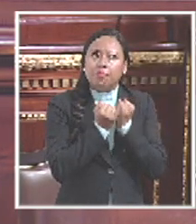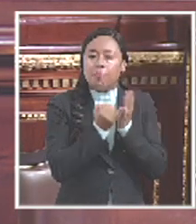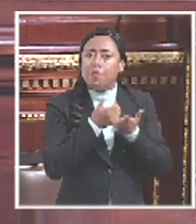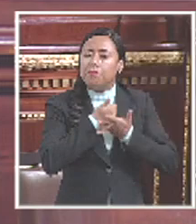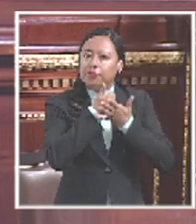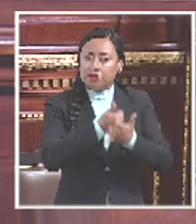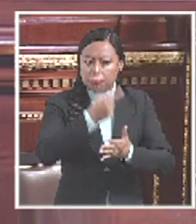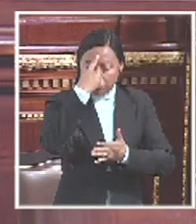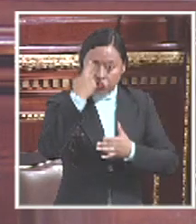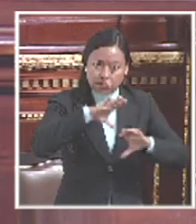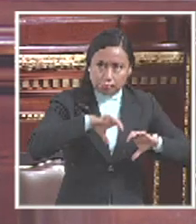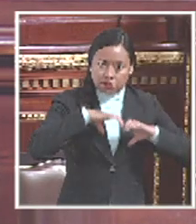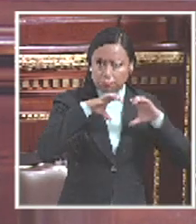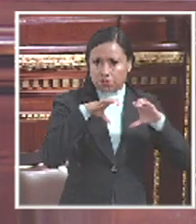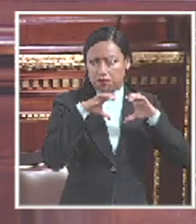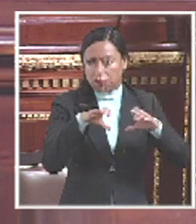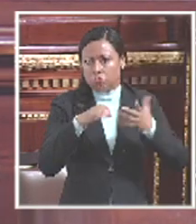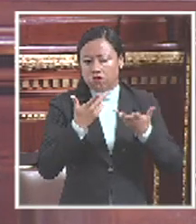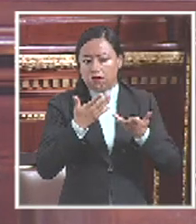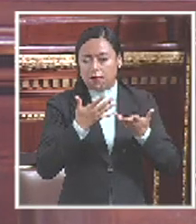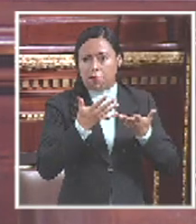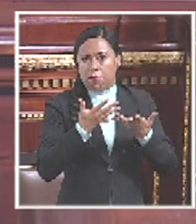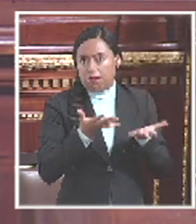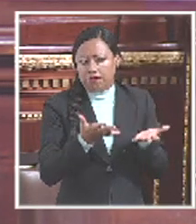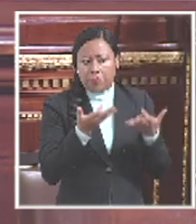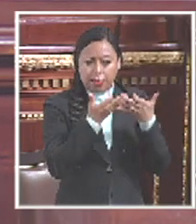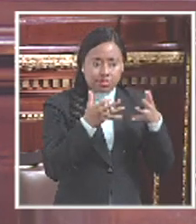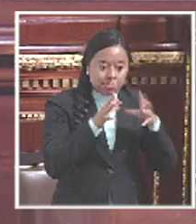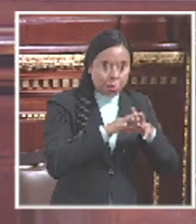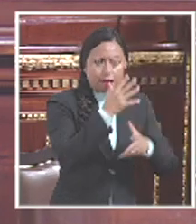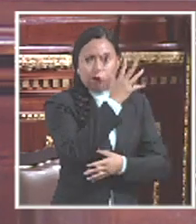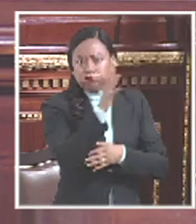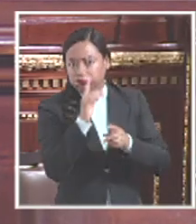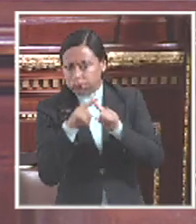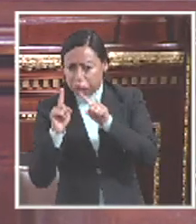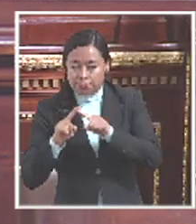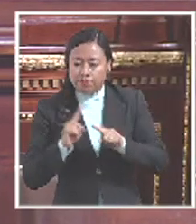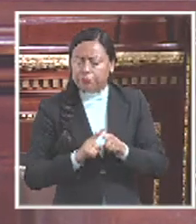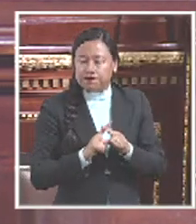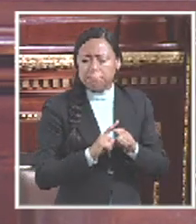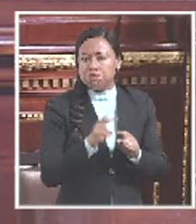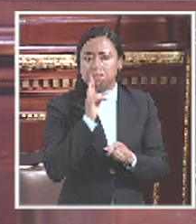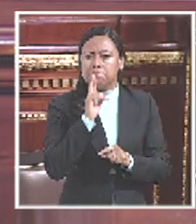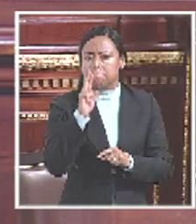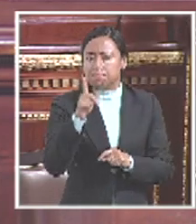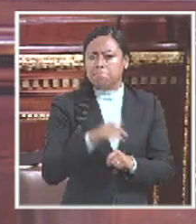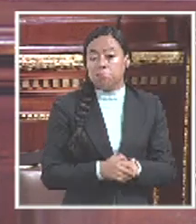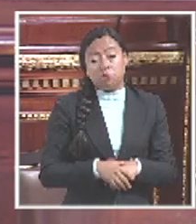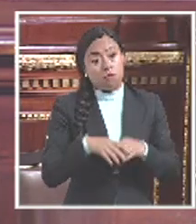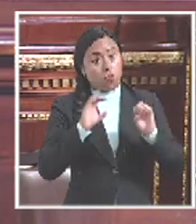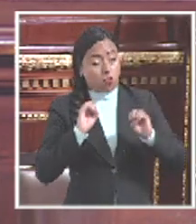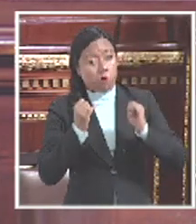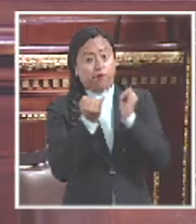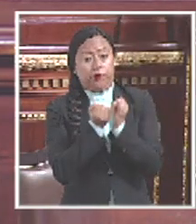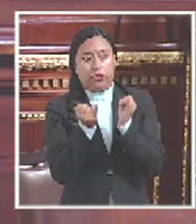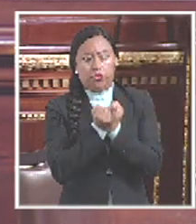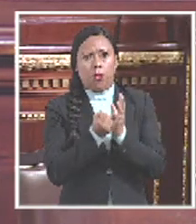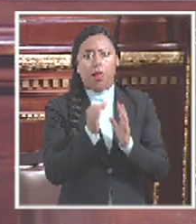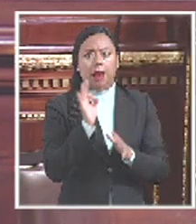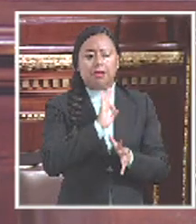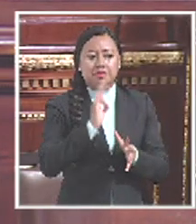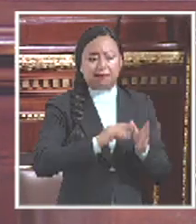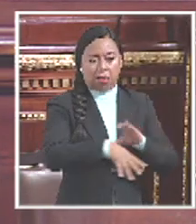un cuidado mejor del medio ambiente, a evitar la producción